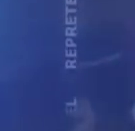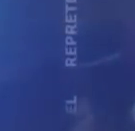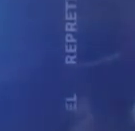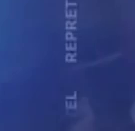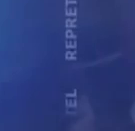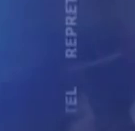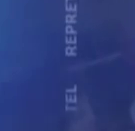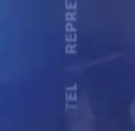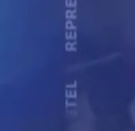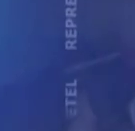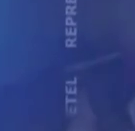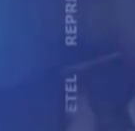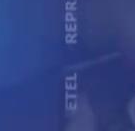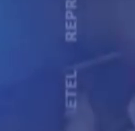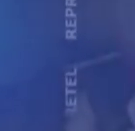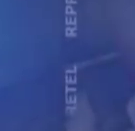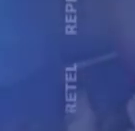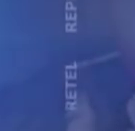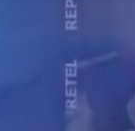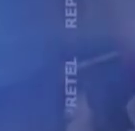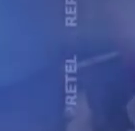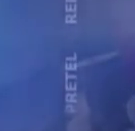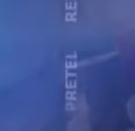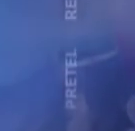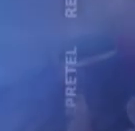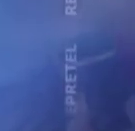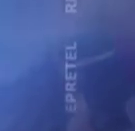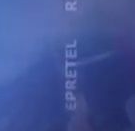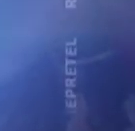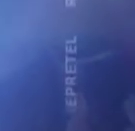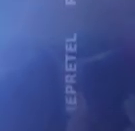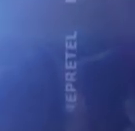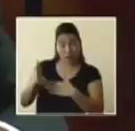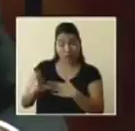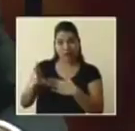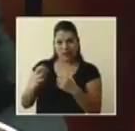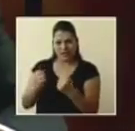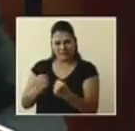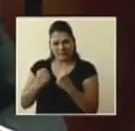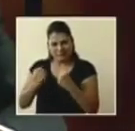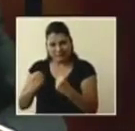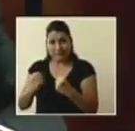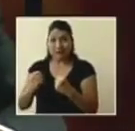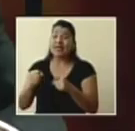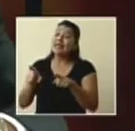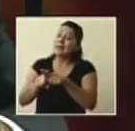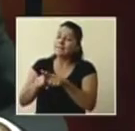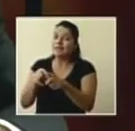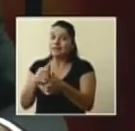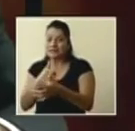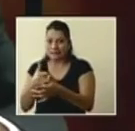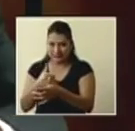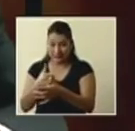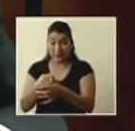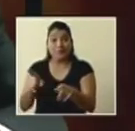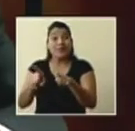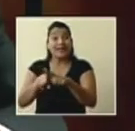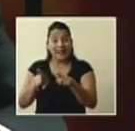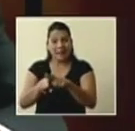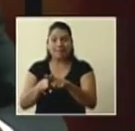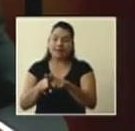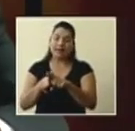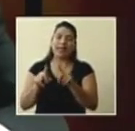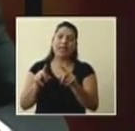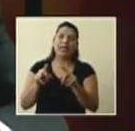tendencia del COVID-19, según lo dieron a conocer las autoridades. Veamos. Hay dos factores importantes a tener en cuenta, que es el tema de las